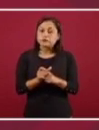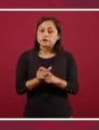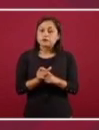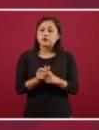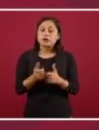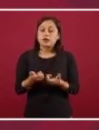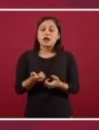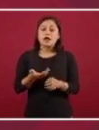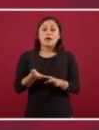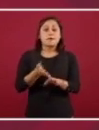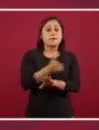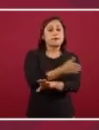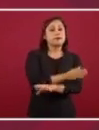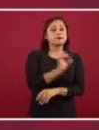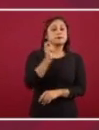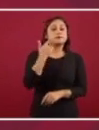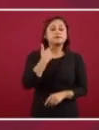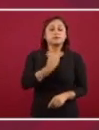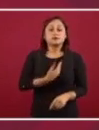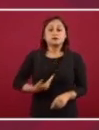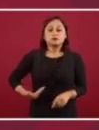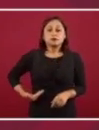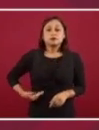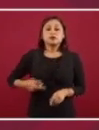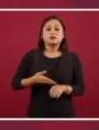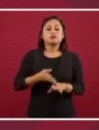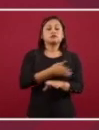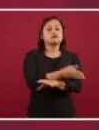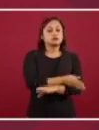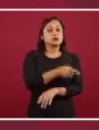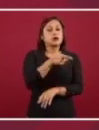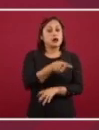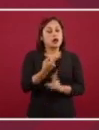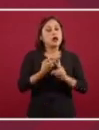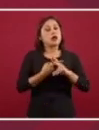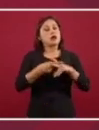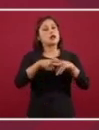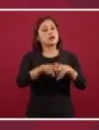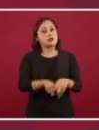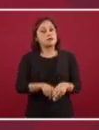un plan que ha dado buenos resultados